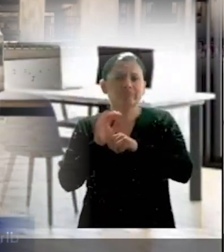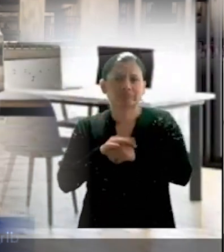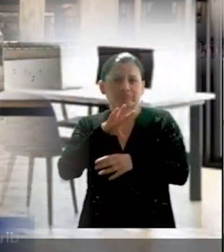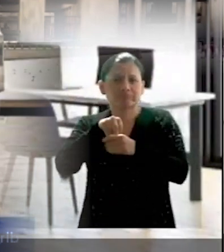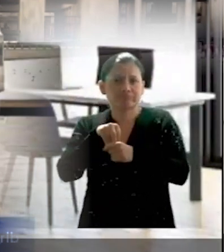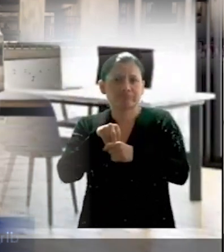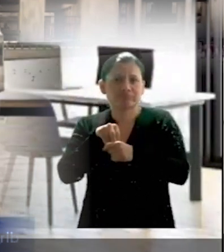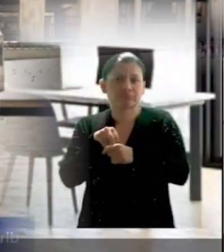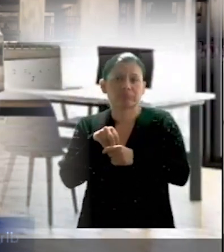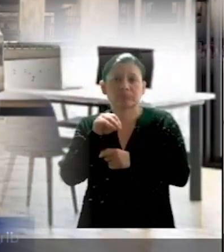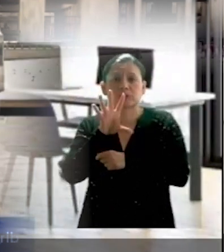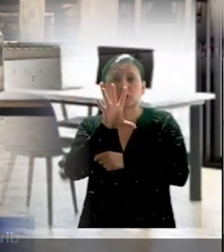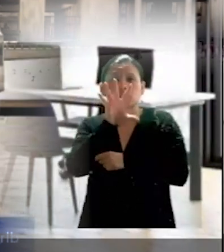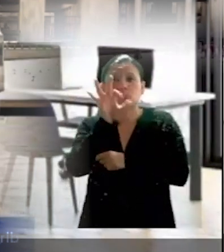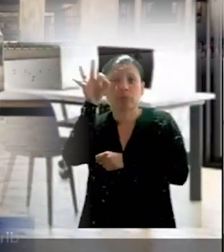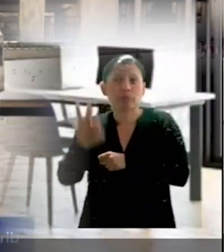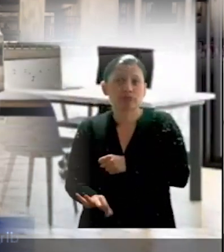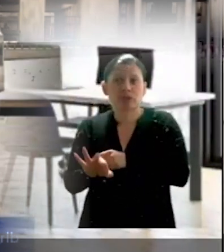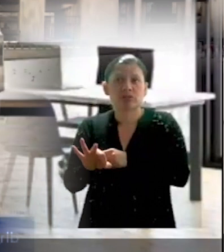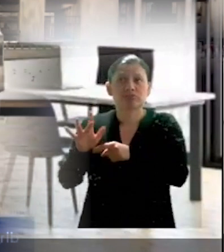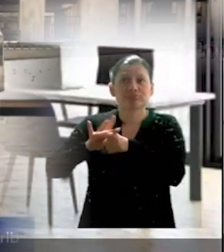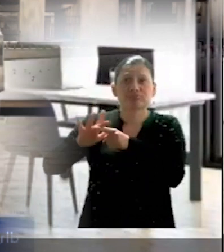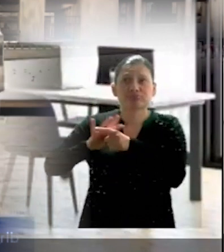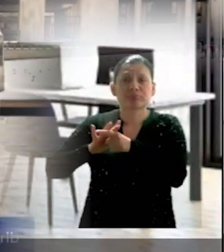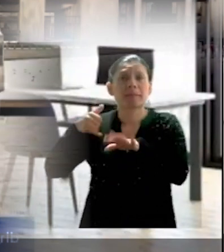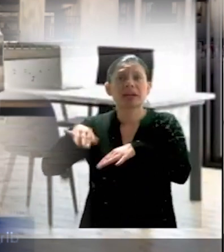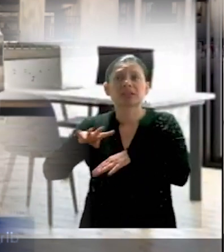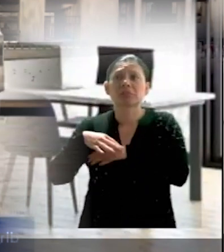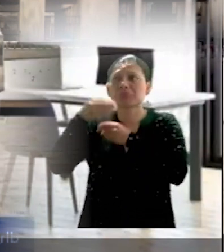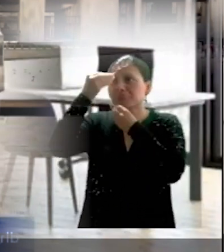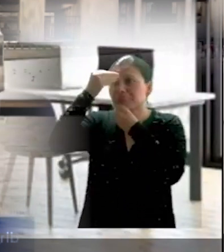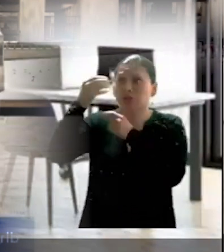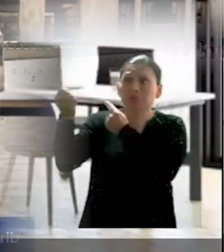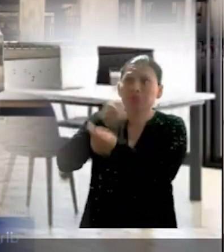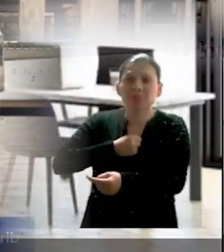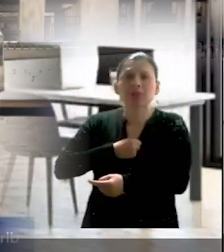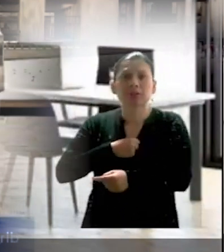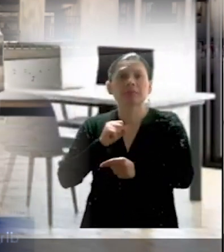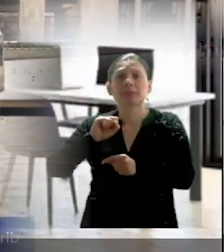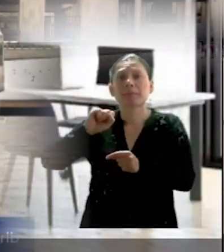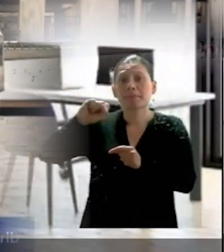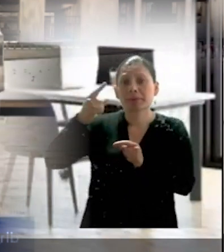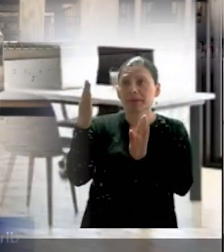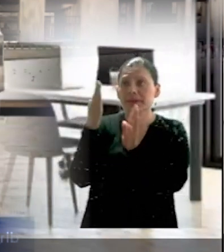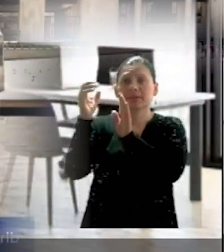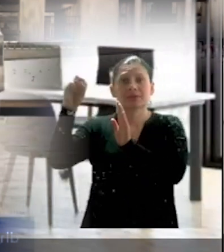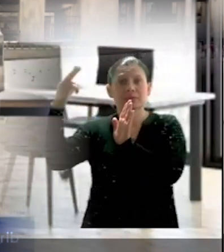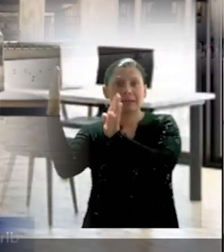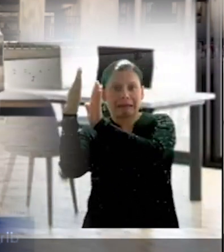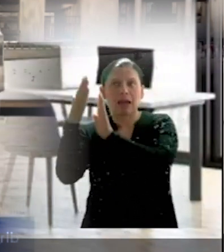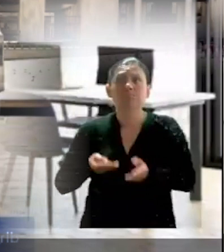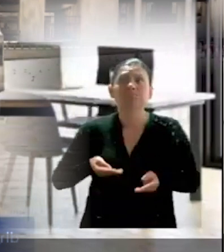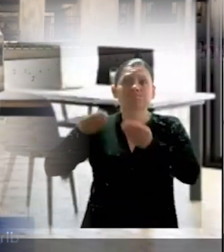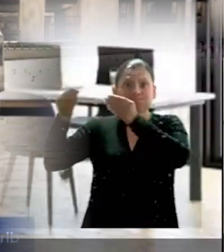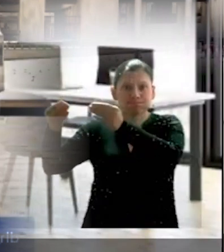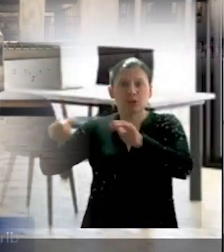50%, tal vez podemos hablar en relación con las tutelas de primera o segunda instancia, que si bien todas llegan a la Corte para su eventual revisión, pues